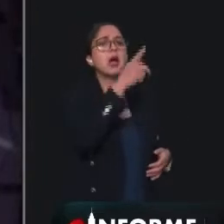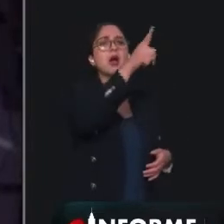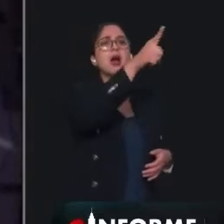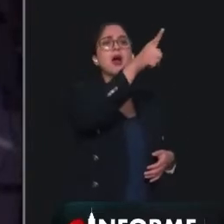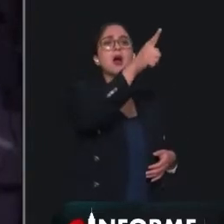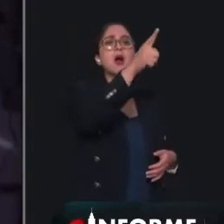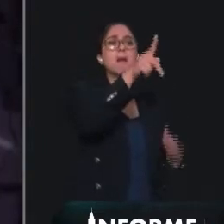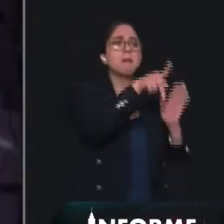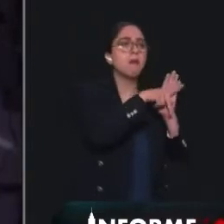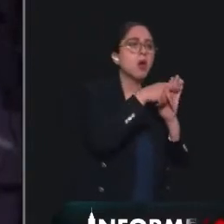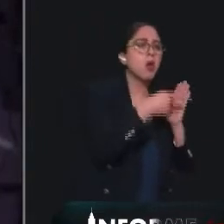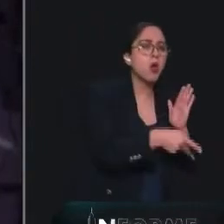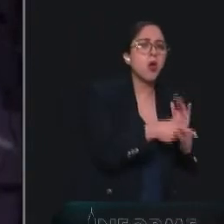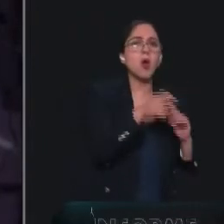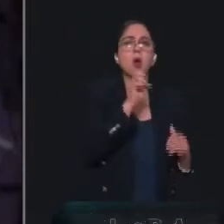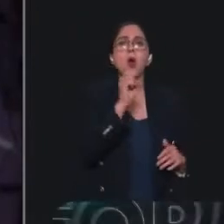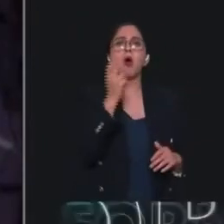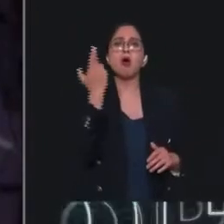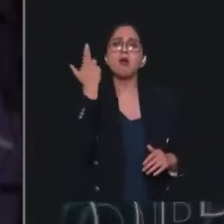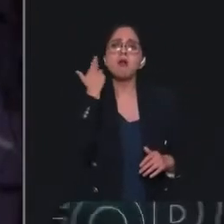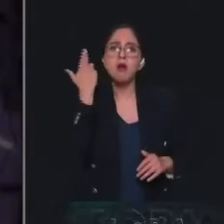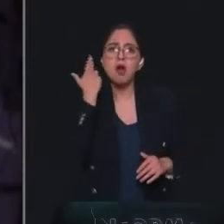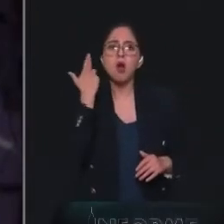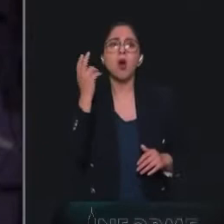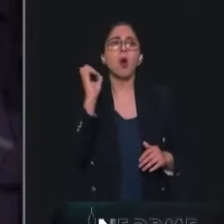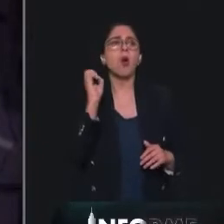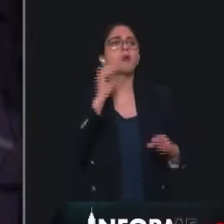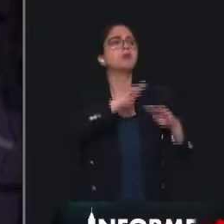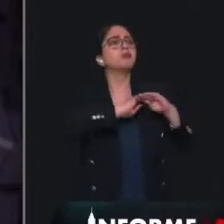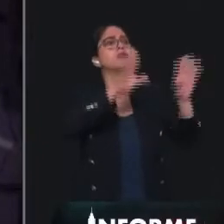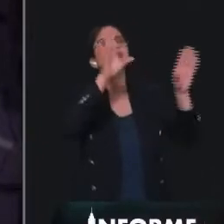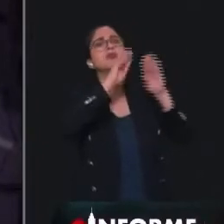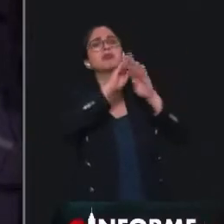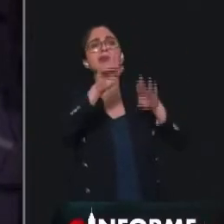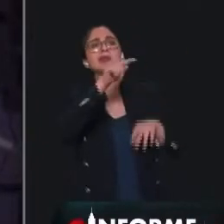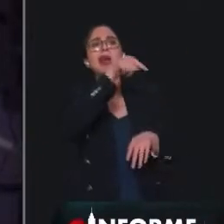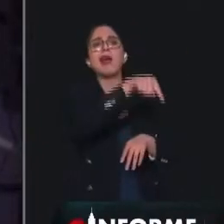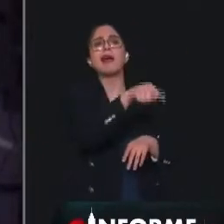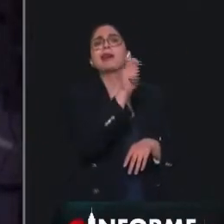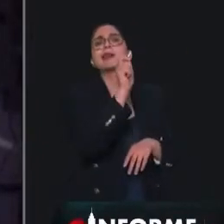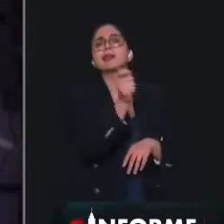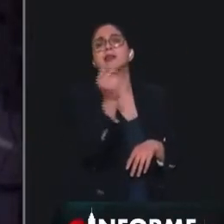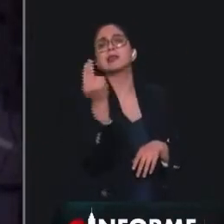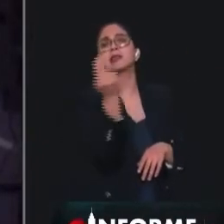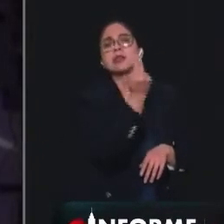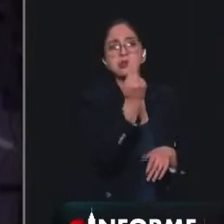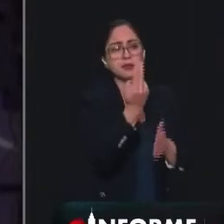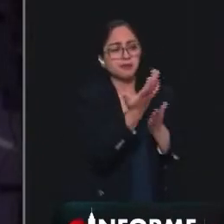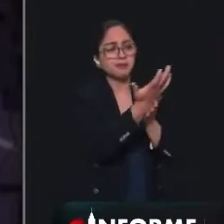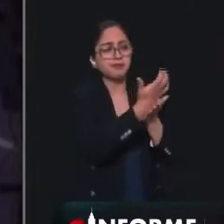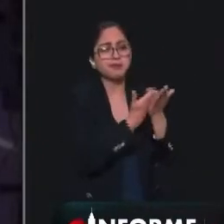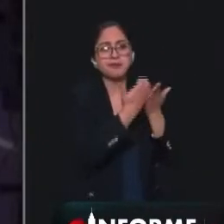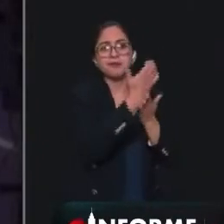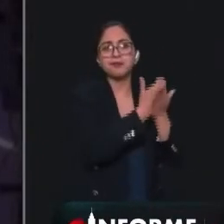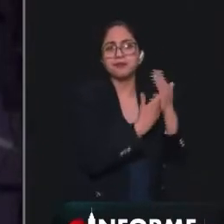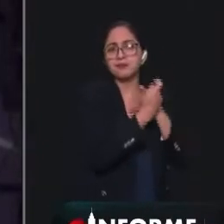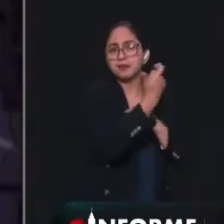radio o a impulsar un proyecto multimedios. Es capital haciendo utilidades.